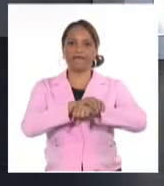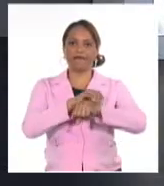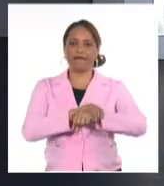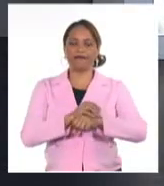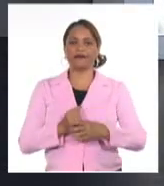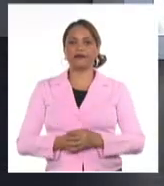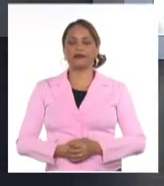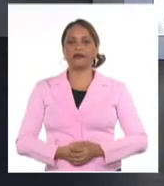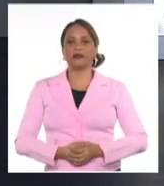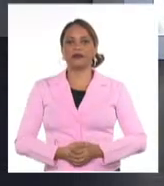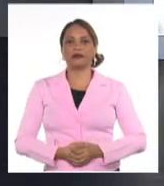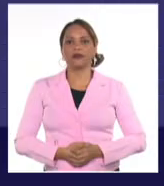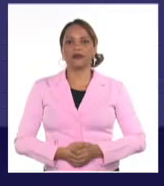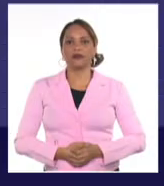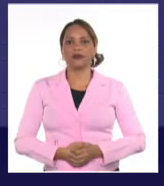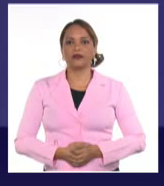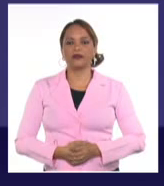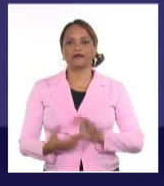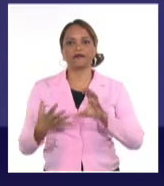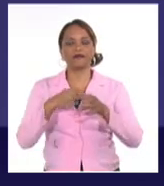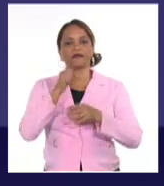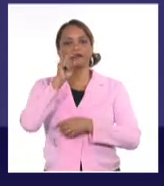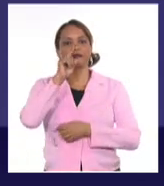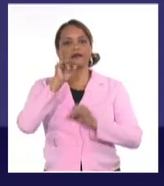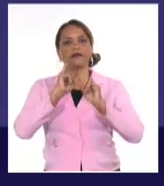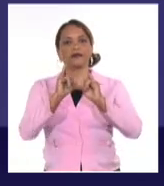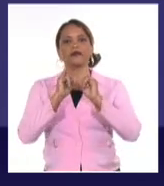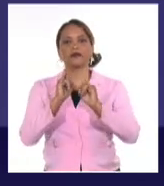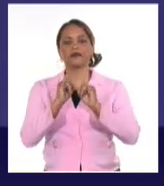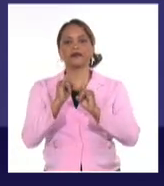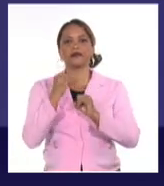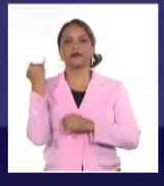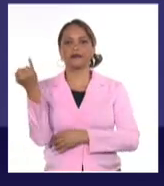Y de esta manera, Giselle, ponemos punto final a nuestro recorrido más allá de la frontera cubana.